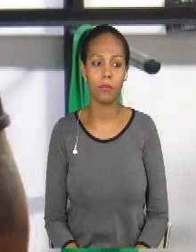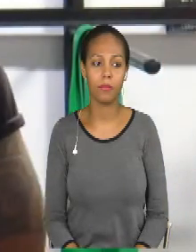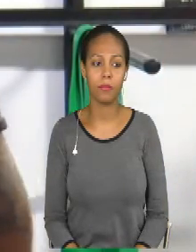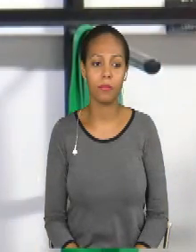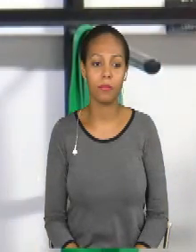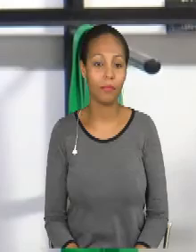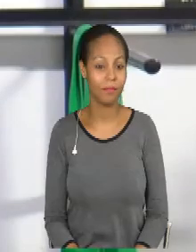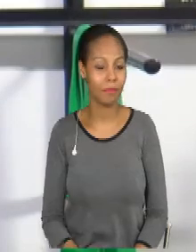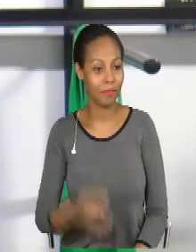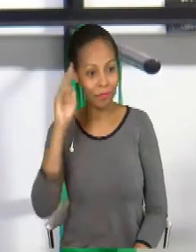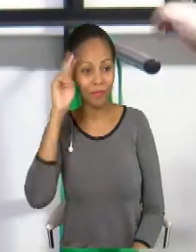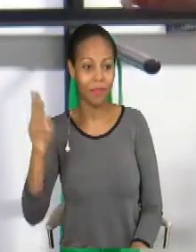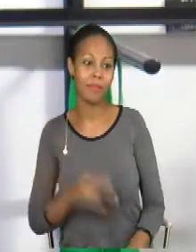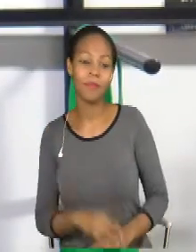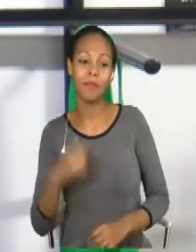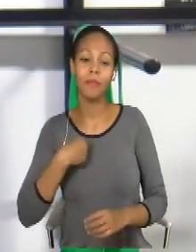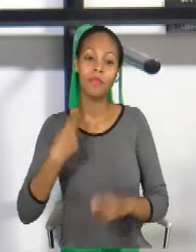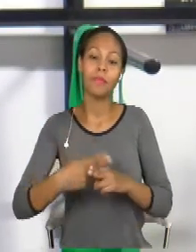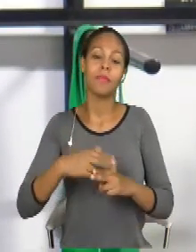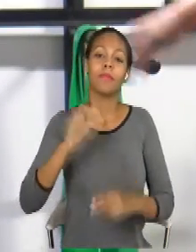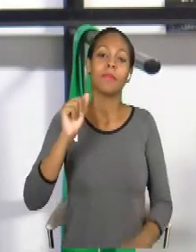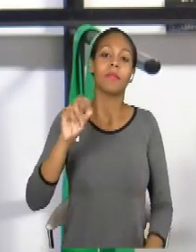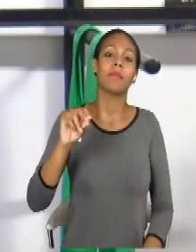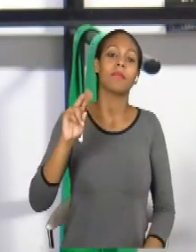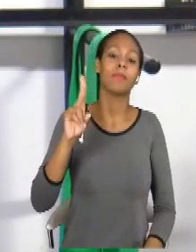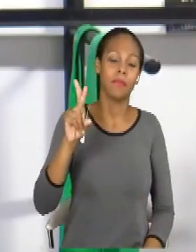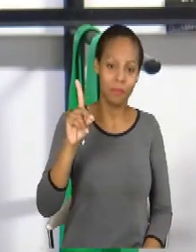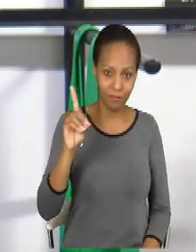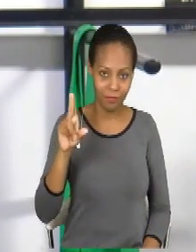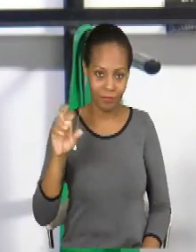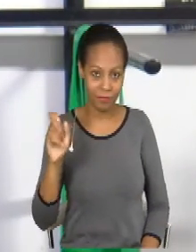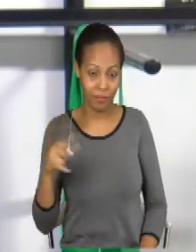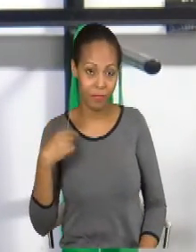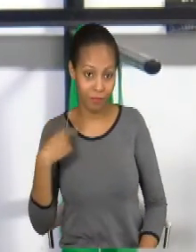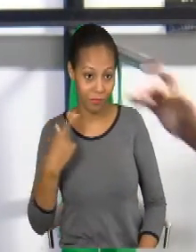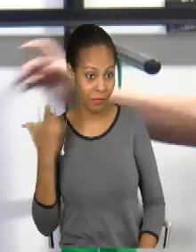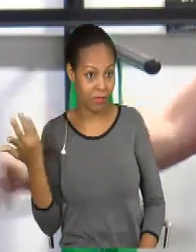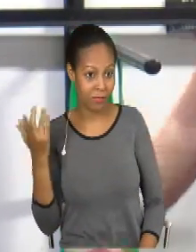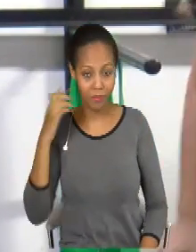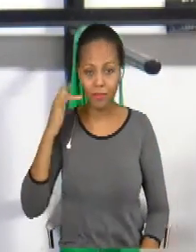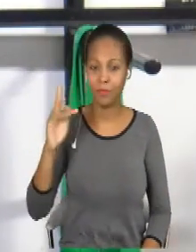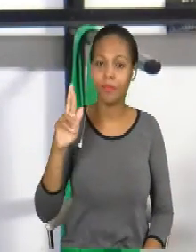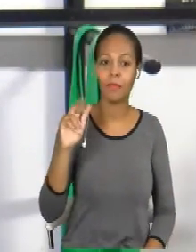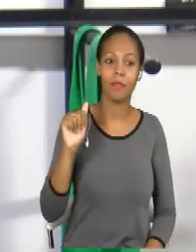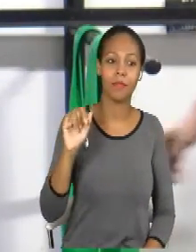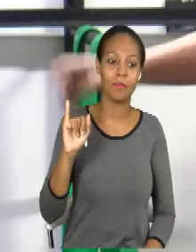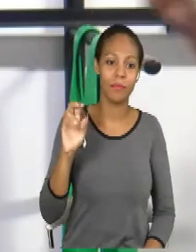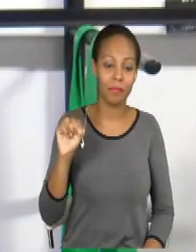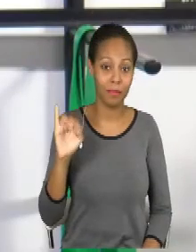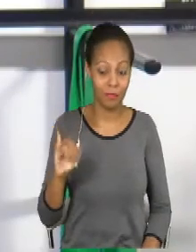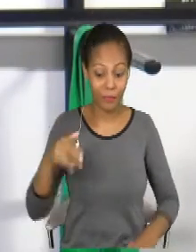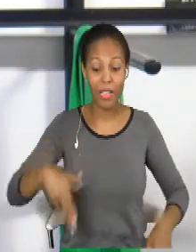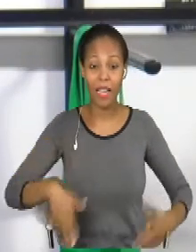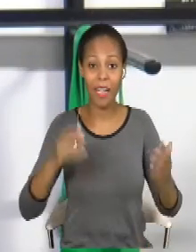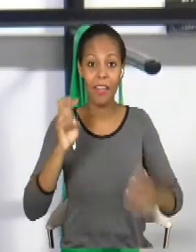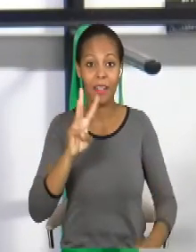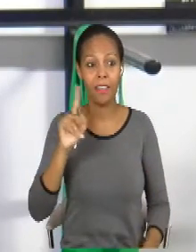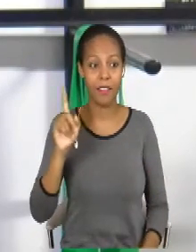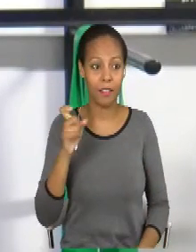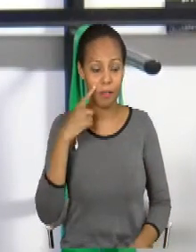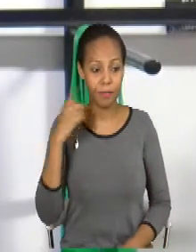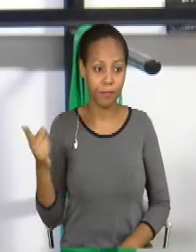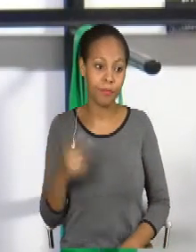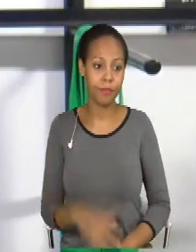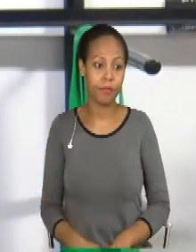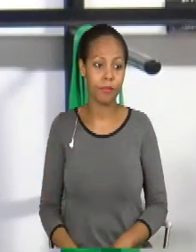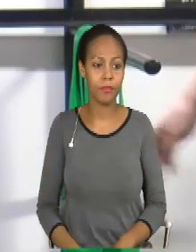Hola. Mi nombre es Andrés Durán, soy de Zona Training 36. Hablando de mitos sobre el entrenamiento,